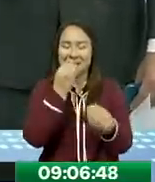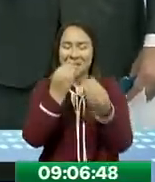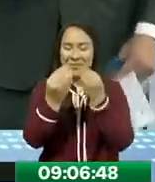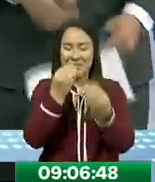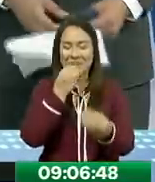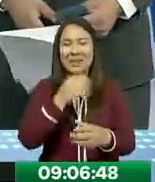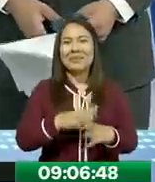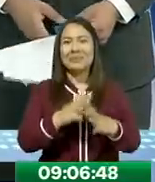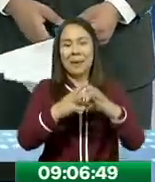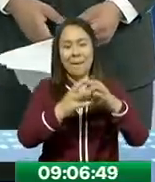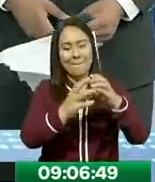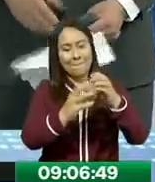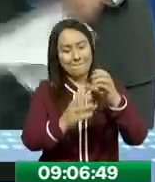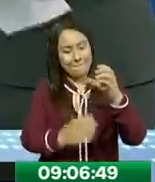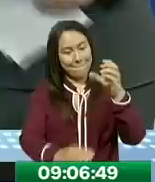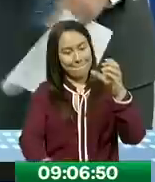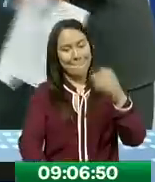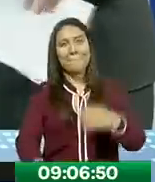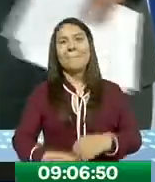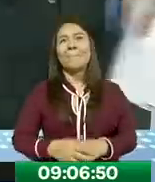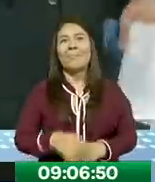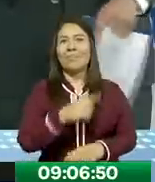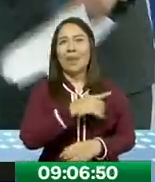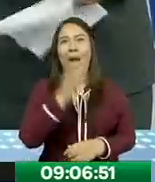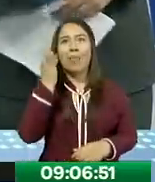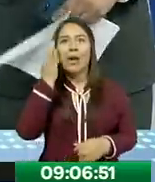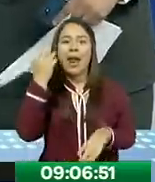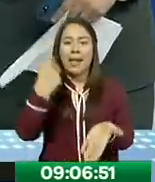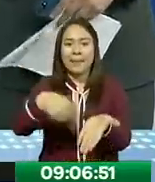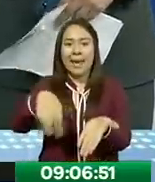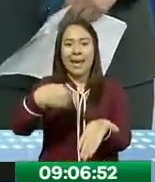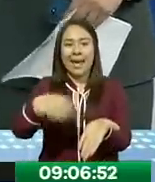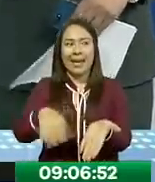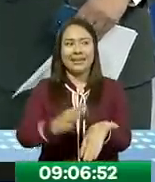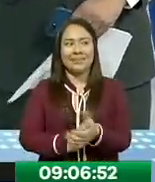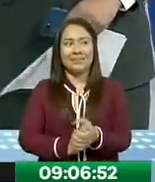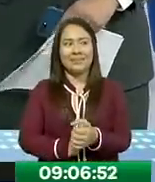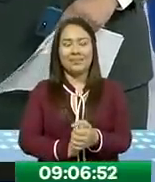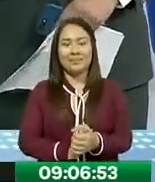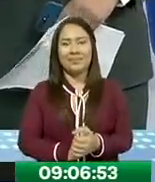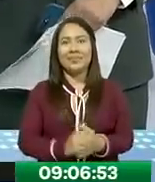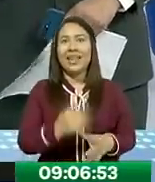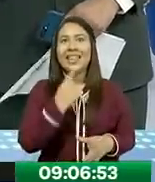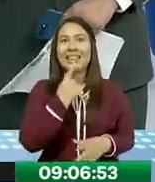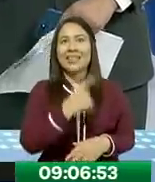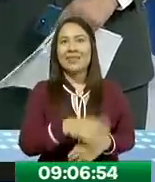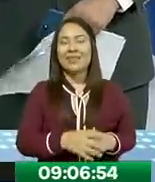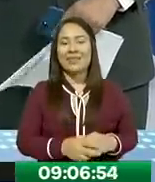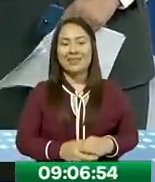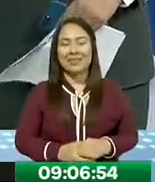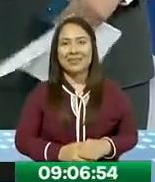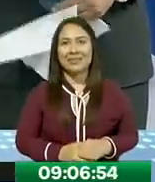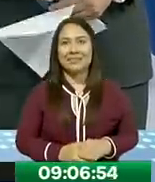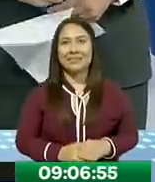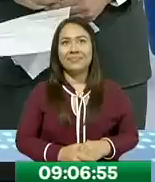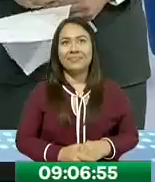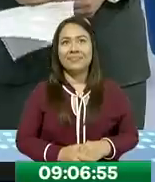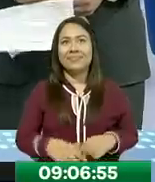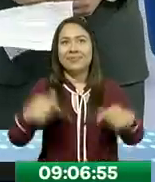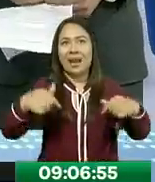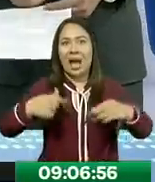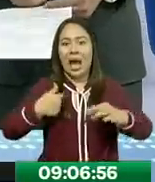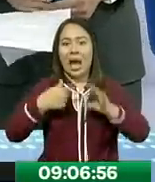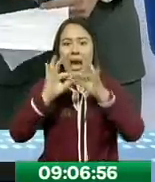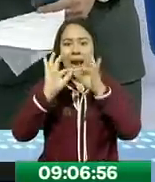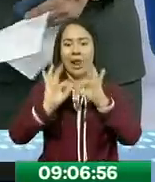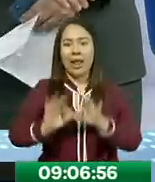que doña Pili. Aquí Roselena está que se desbarata bailando. O sea, le dicen déjeme el trompo vasco, le dicen. Yo estoy